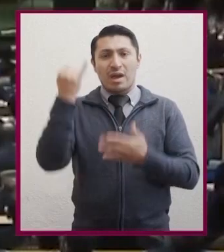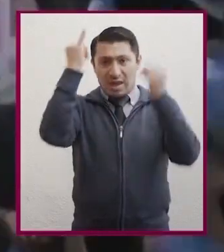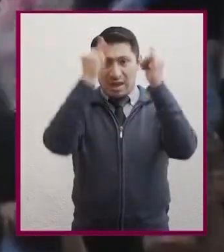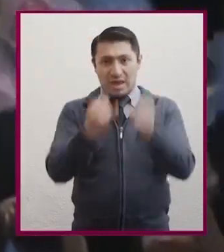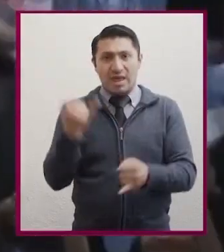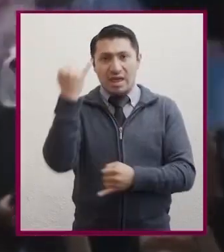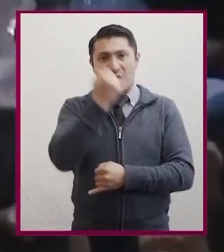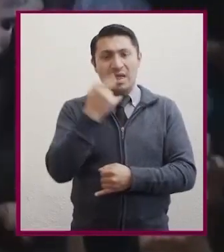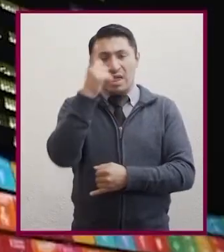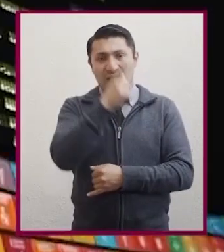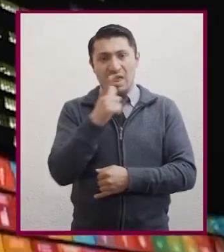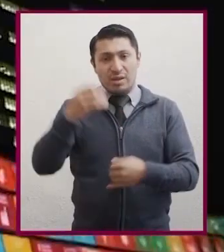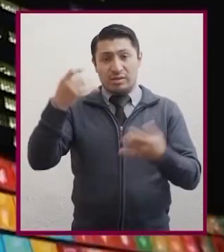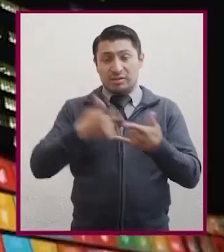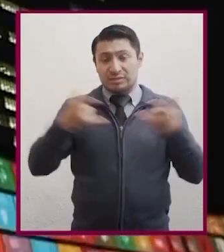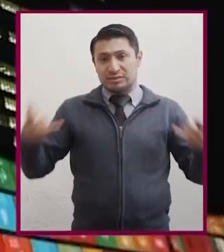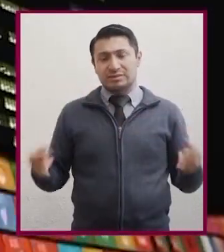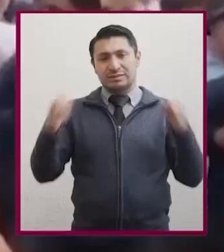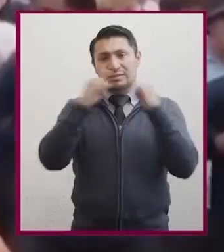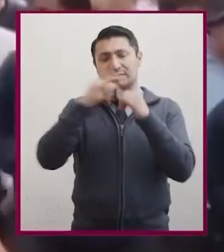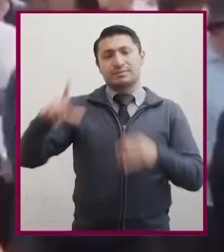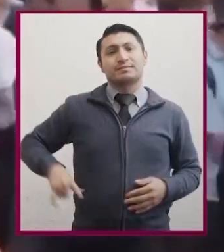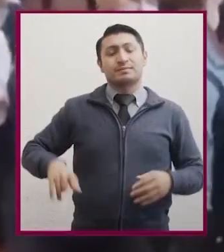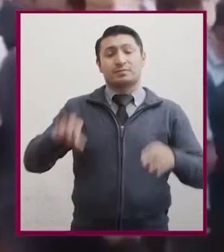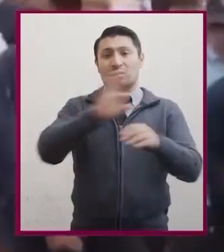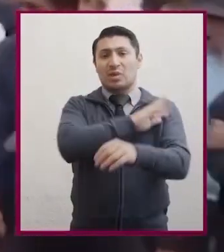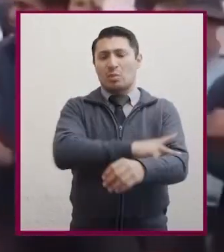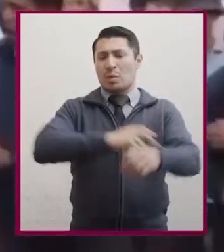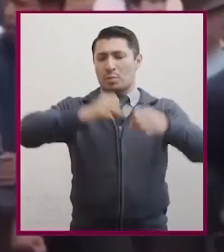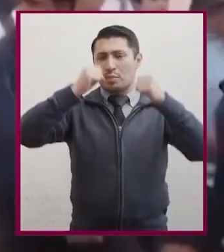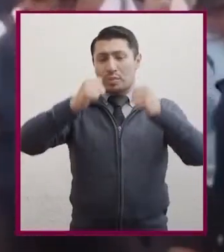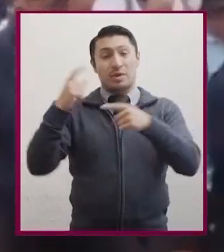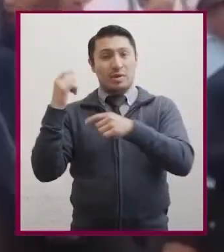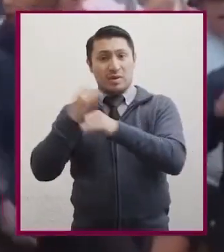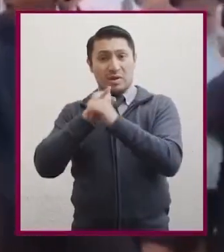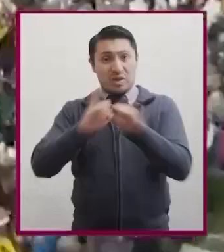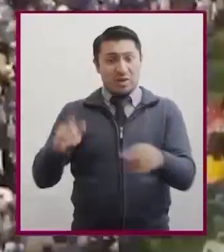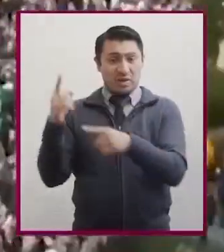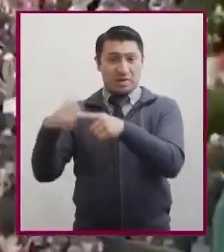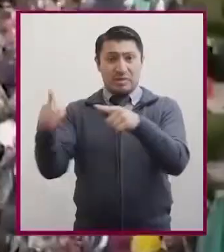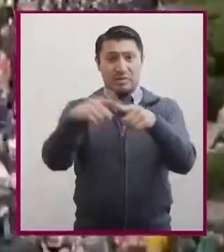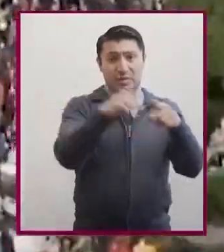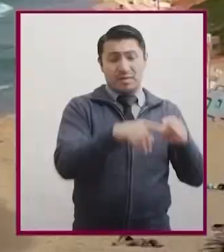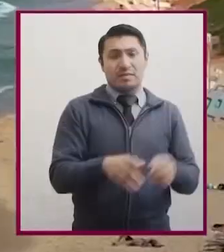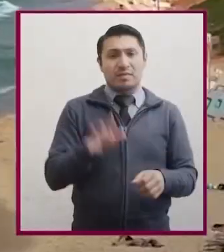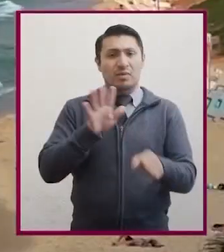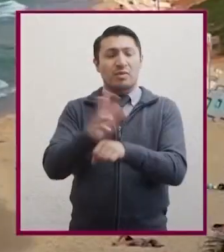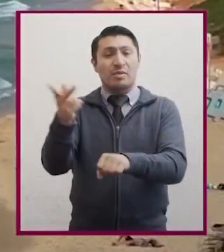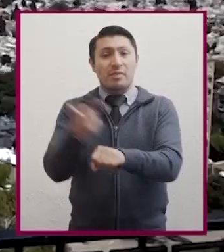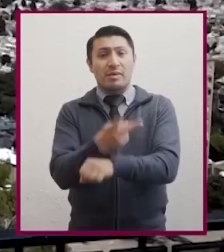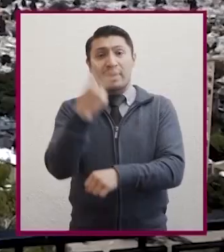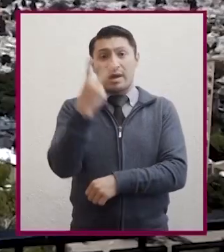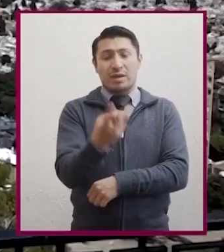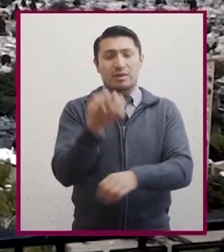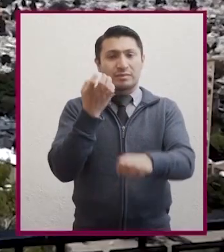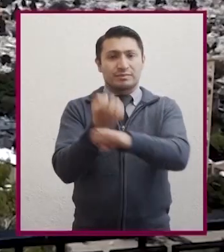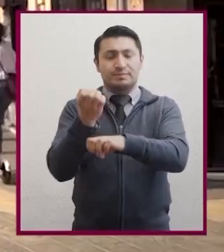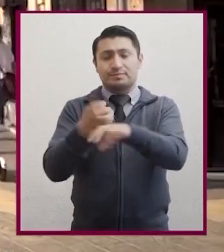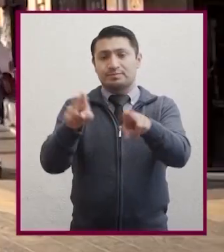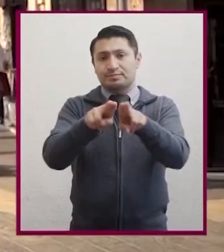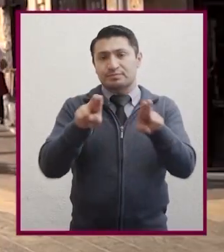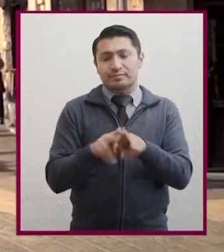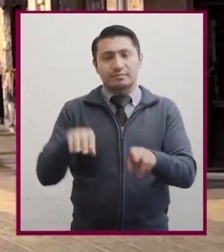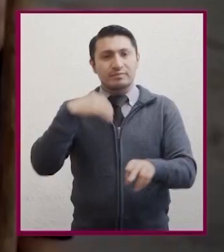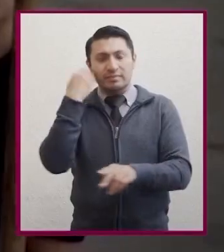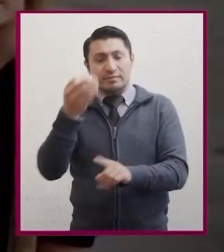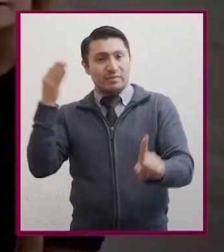además de instituciones de gobierno y un poder soberano e independiente de otros estados. ¿Qué pasa cuando dos estados nacionales quieren